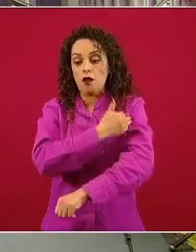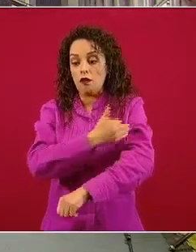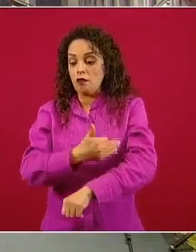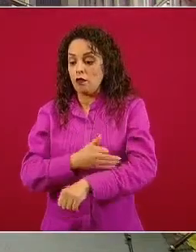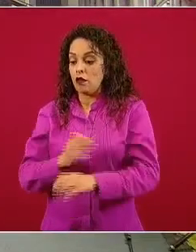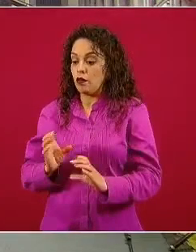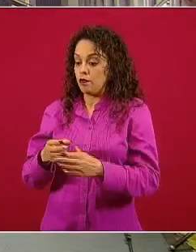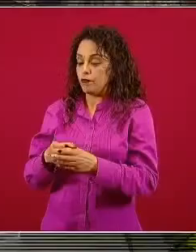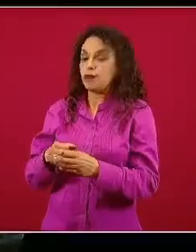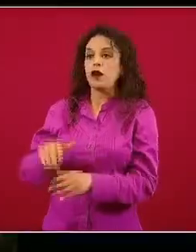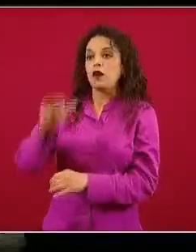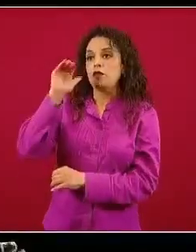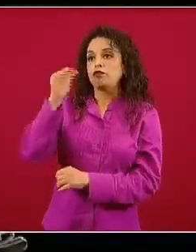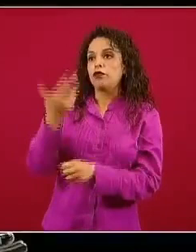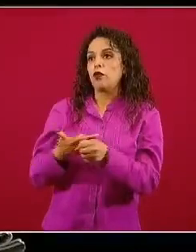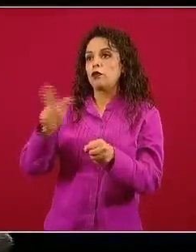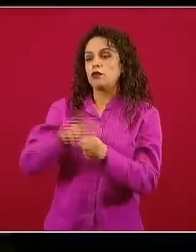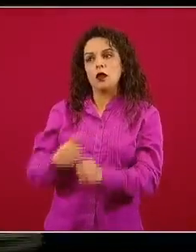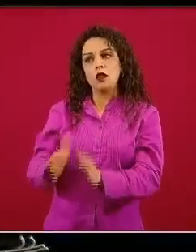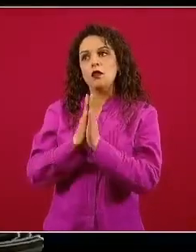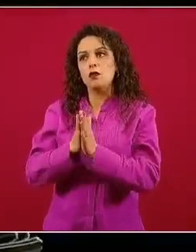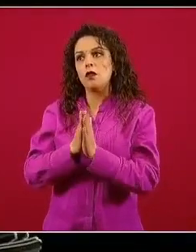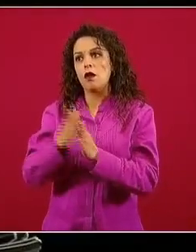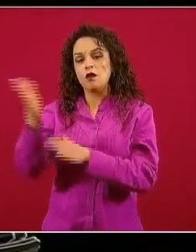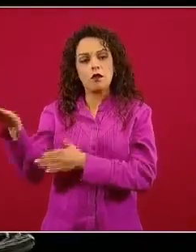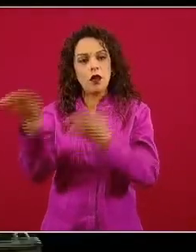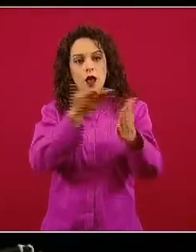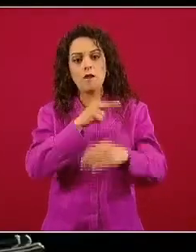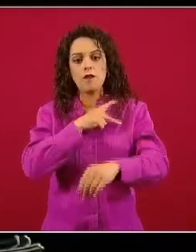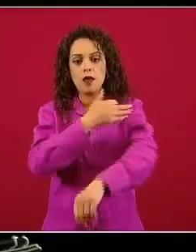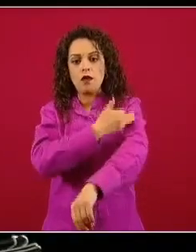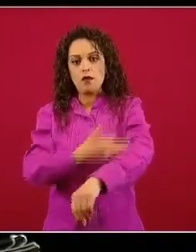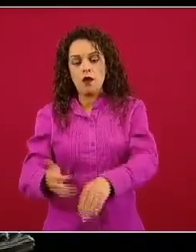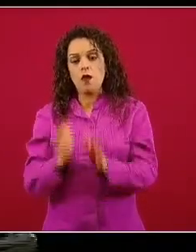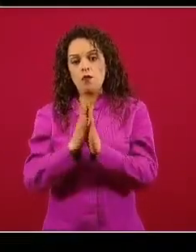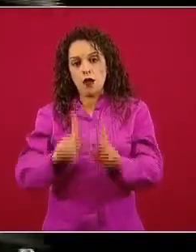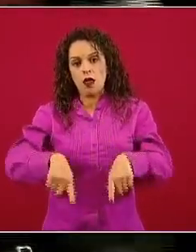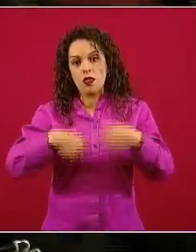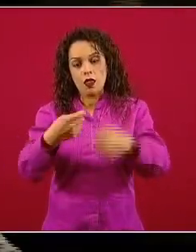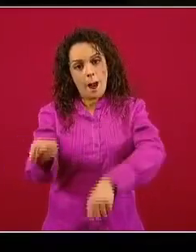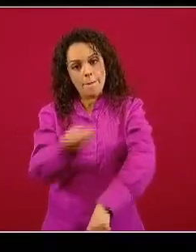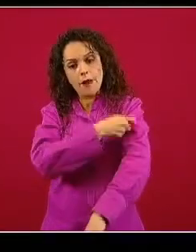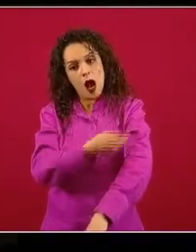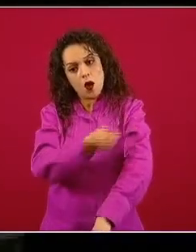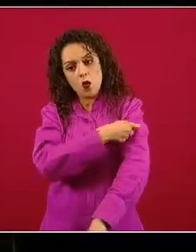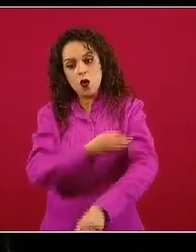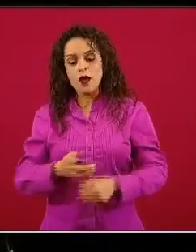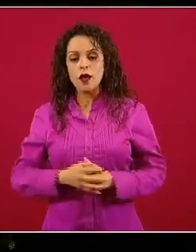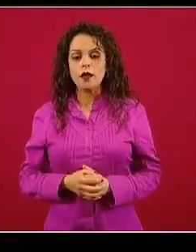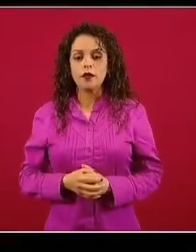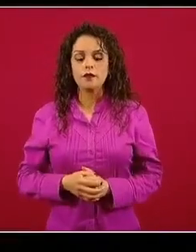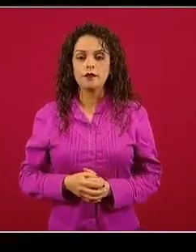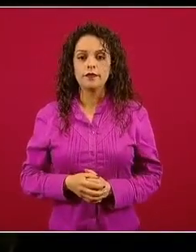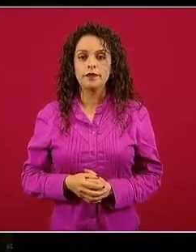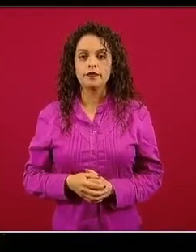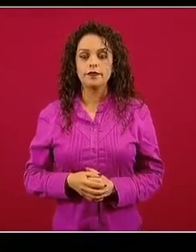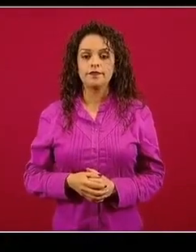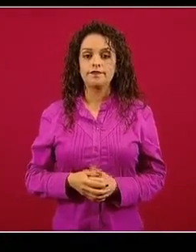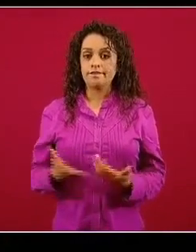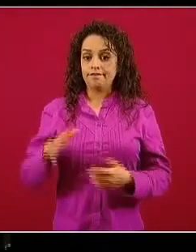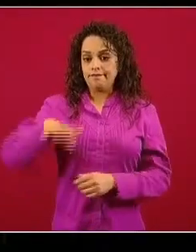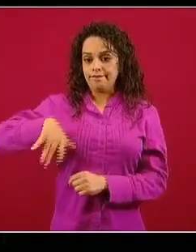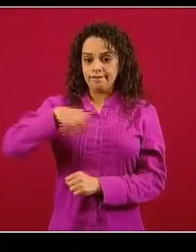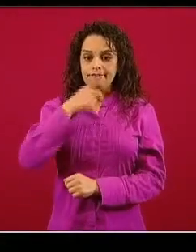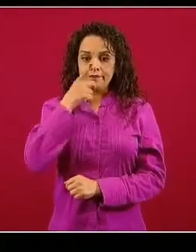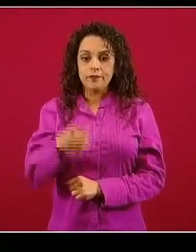en un hospital exigiendo que a sus pacientes pues los empiecen a vacunar. Como usted comentó, quizá la vacuna